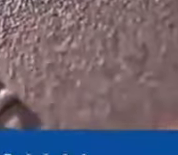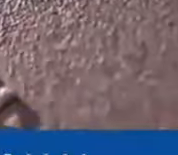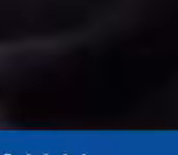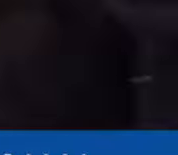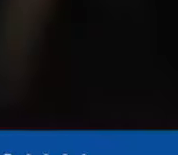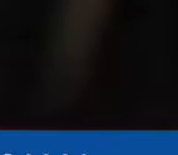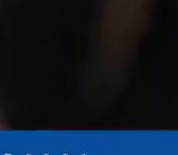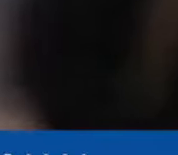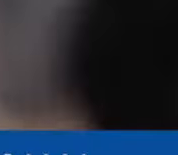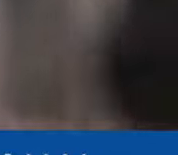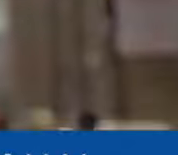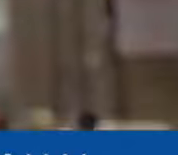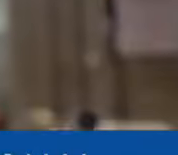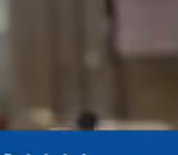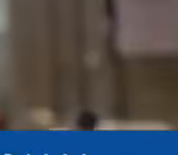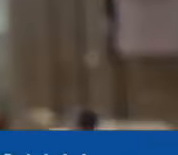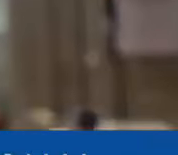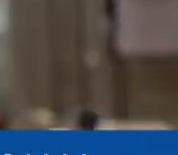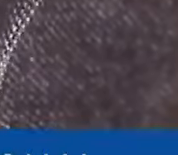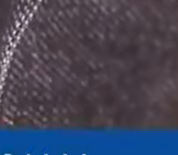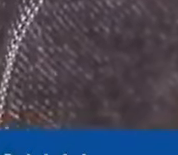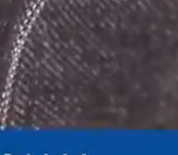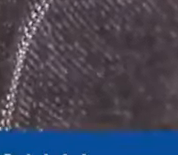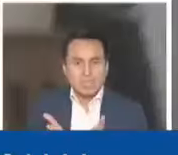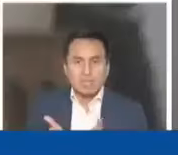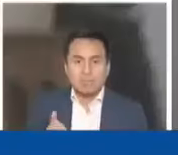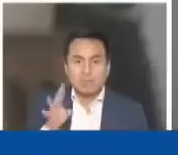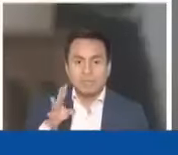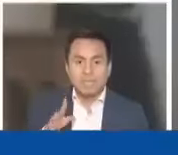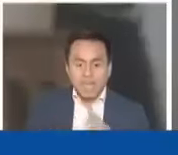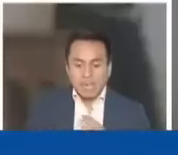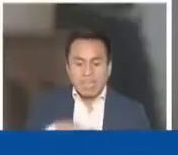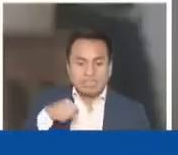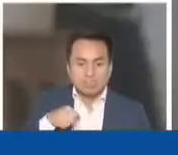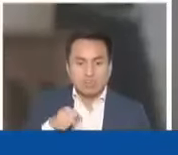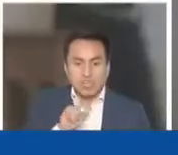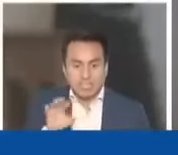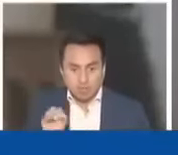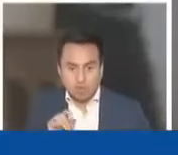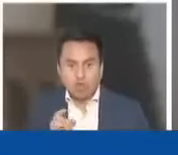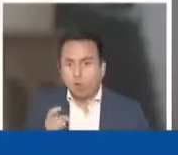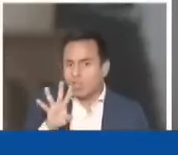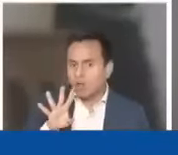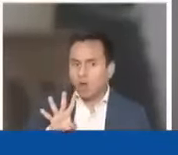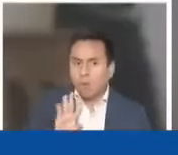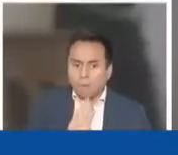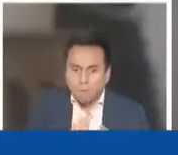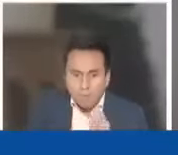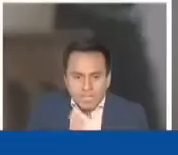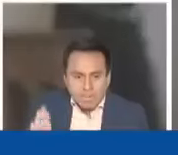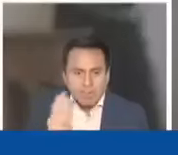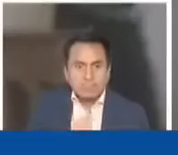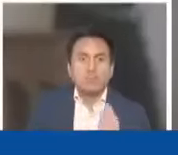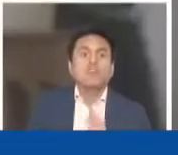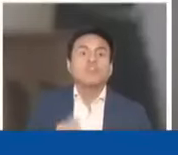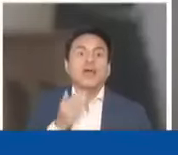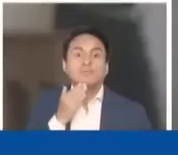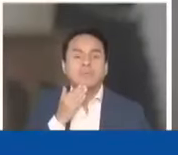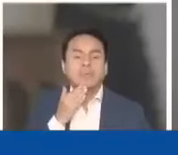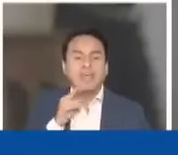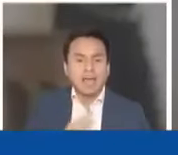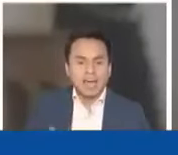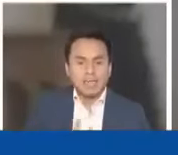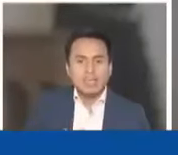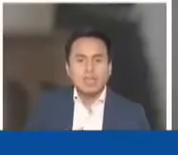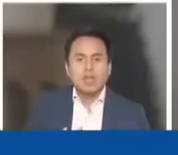los ecosistemas. Vamos a promover no solamente la extracción, no solamente la preservación, sino también la